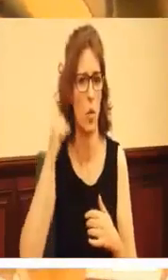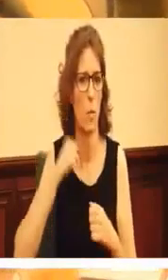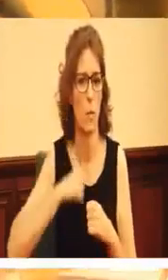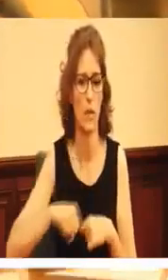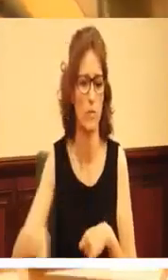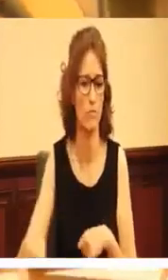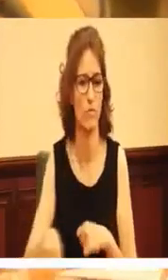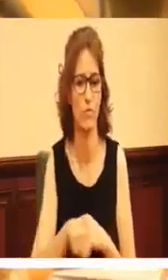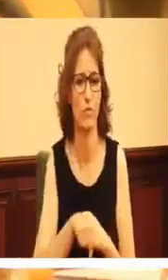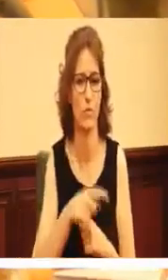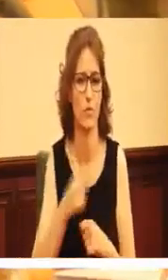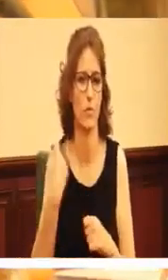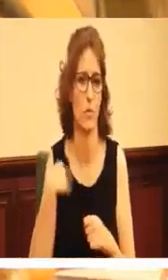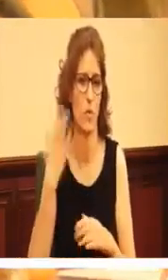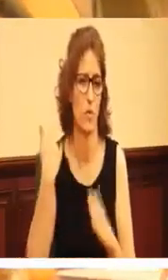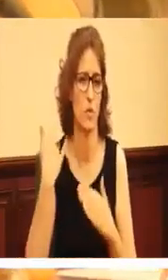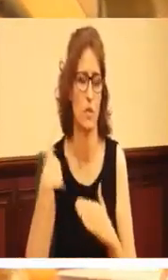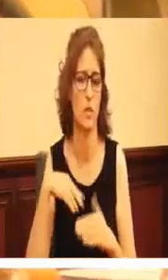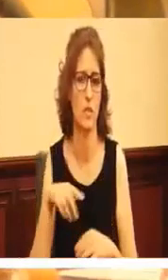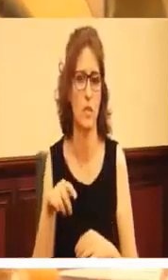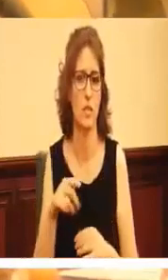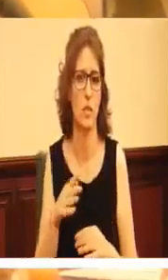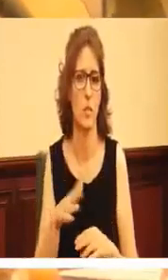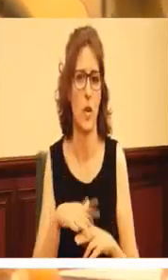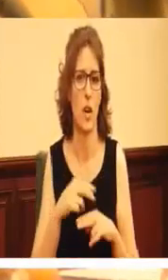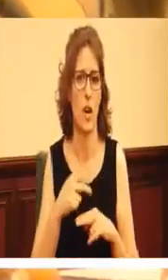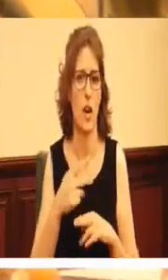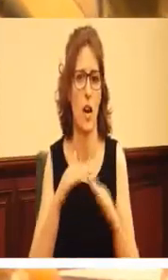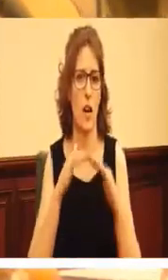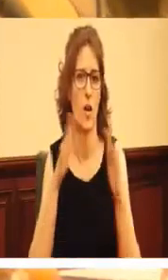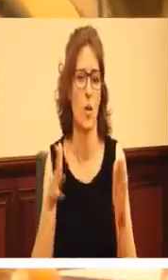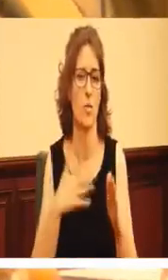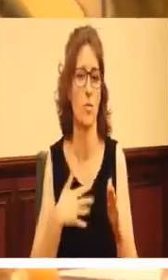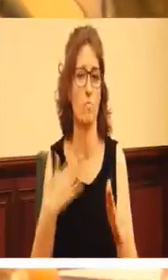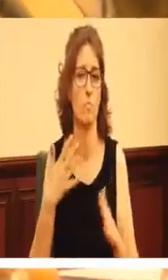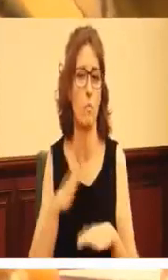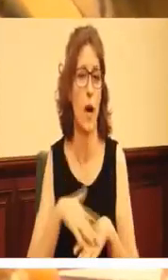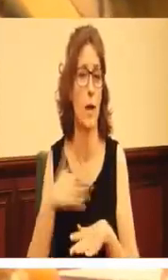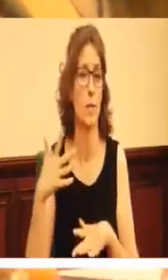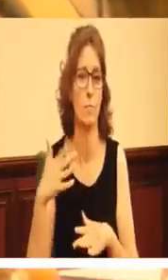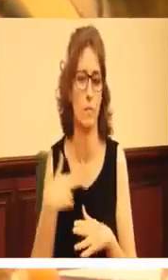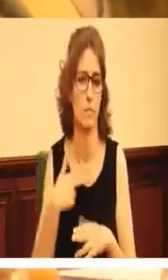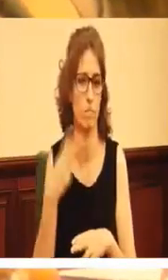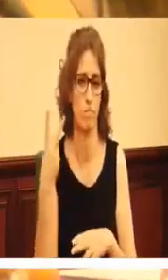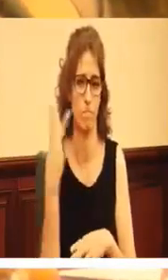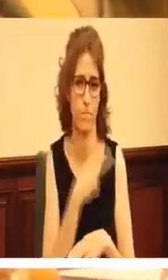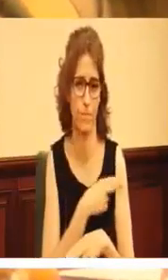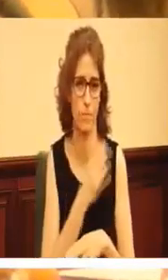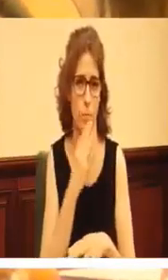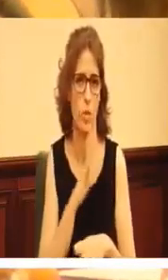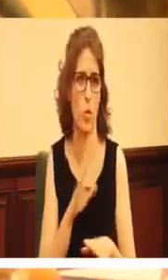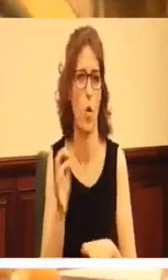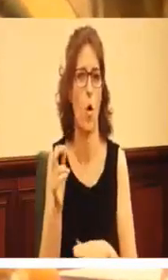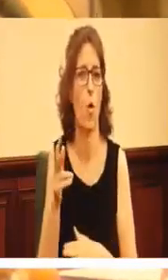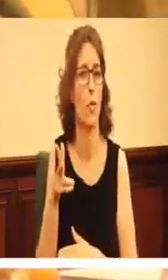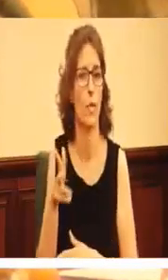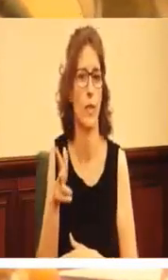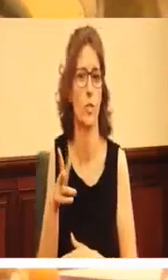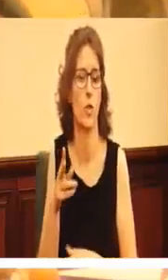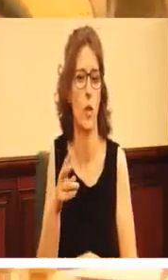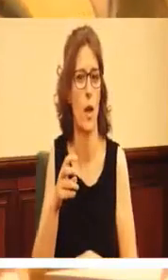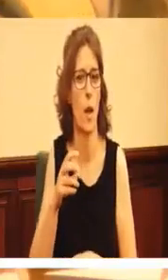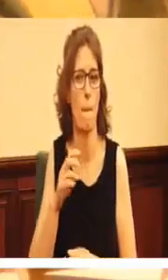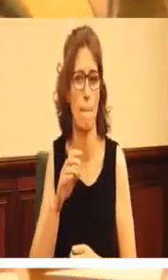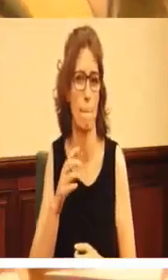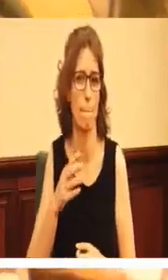las arrastraban a la cueva para, me voy a callar la expresión, o quieren volver ustedes al derecho de pernada